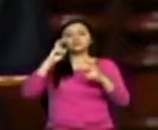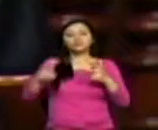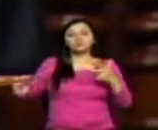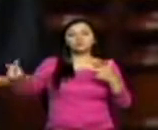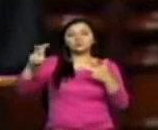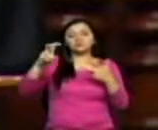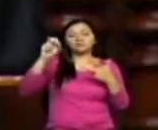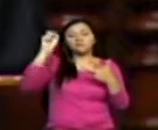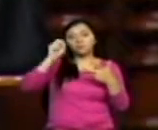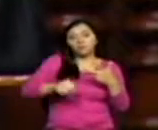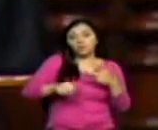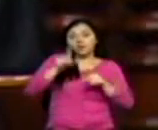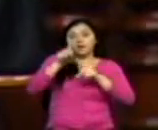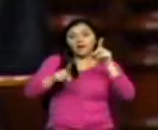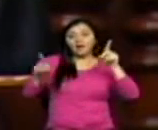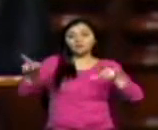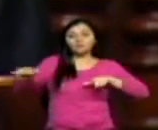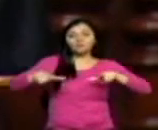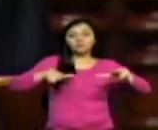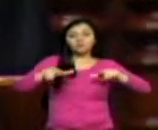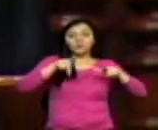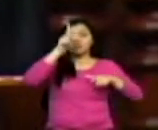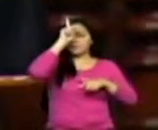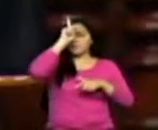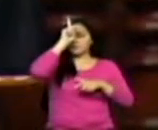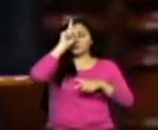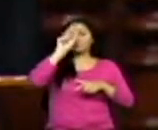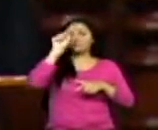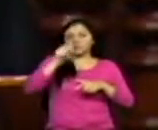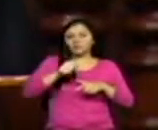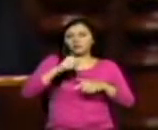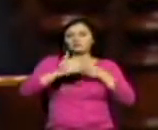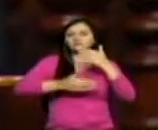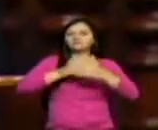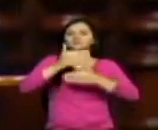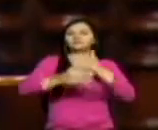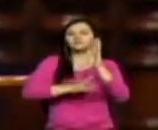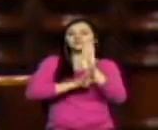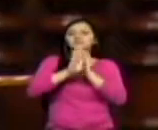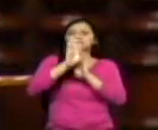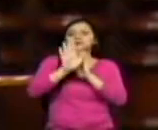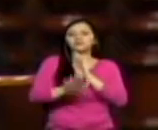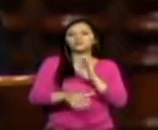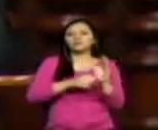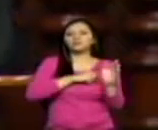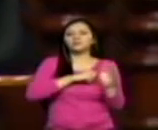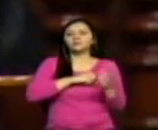puede ser en muchos lugares del Perú un motor para el desarrollo local.